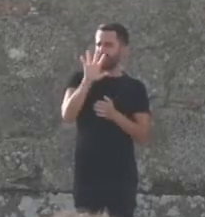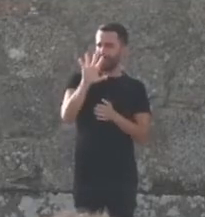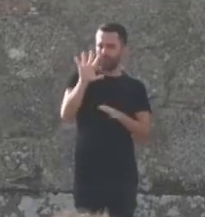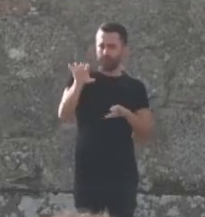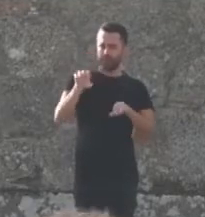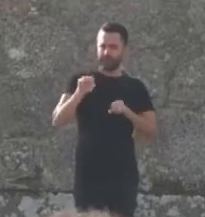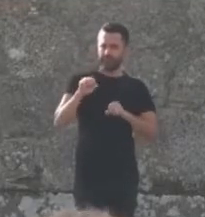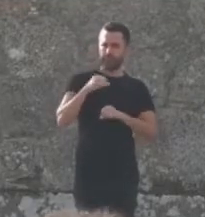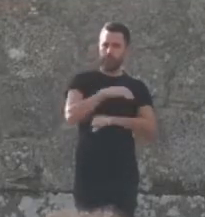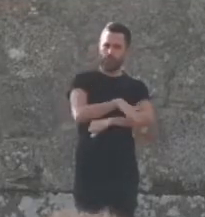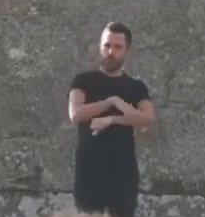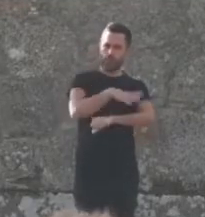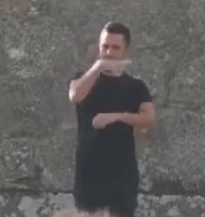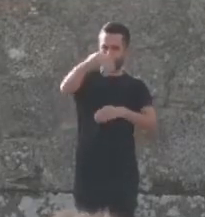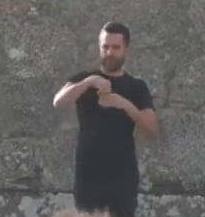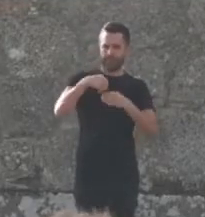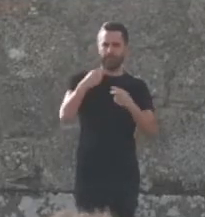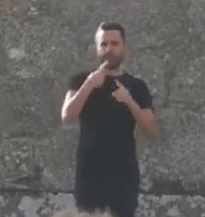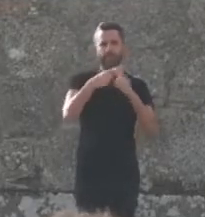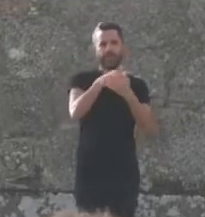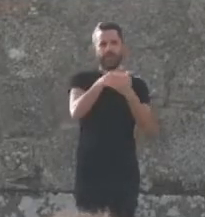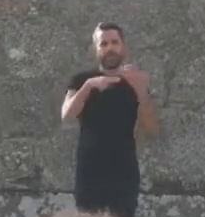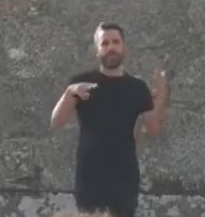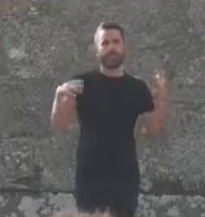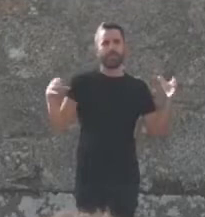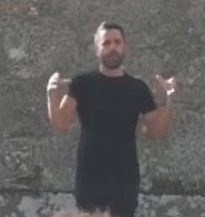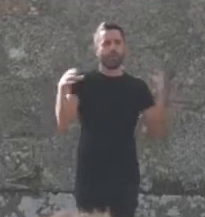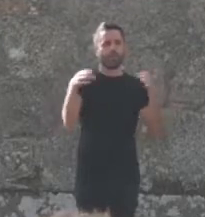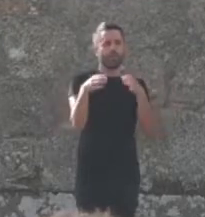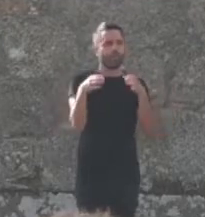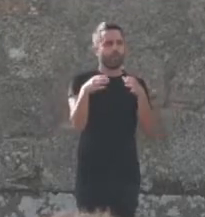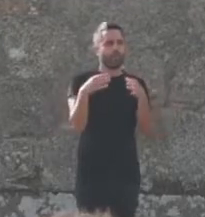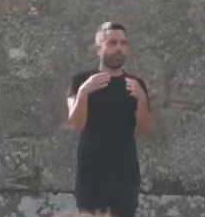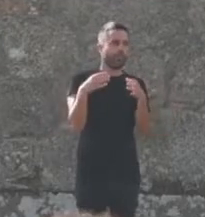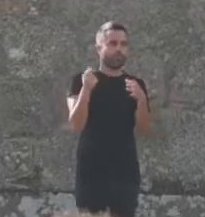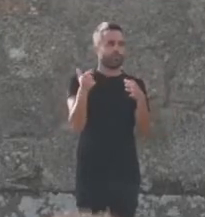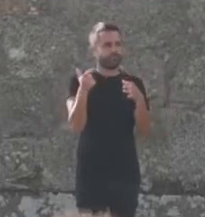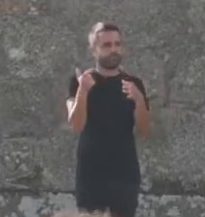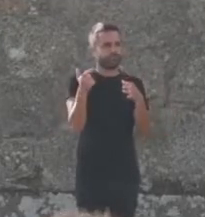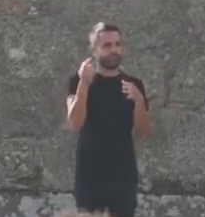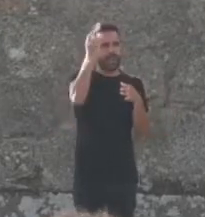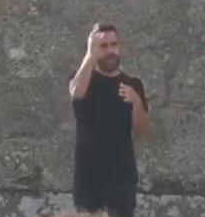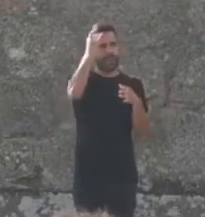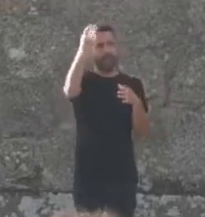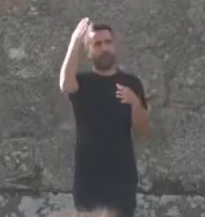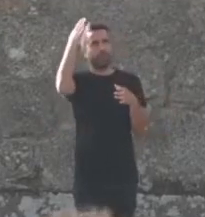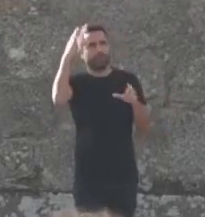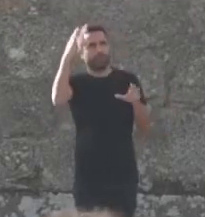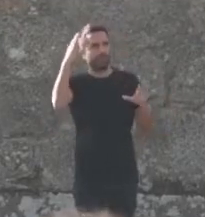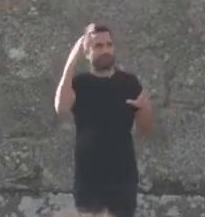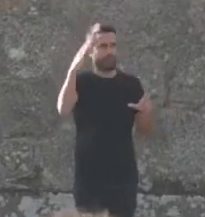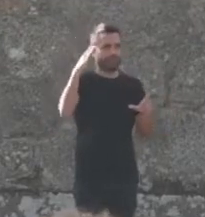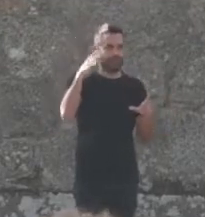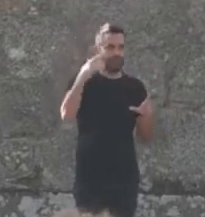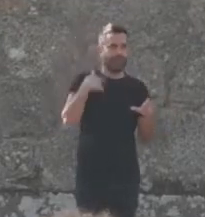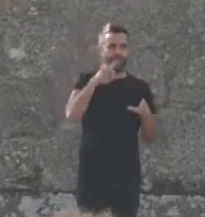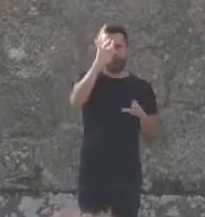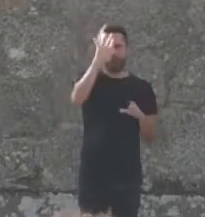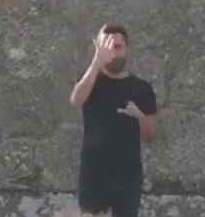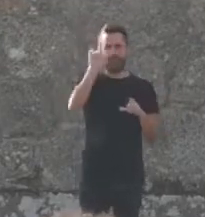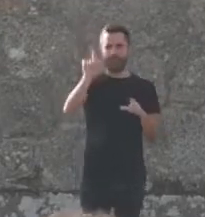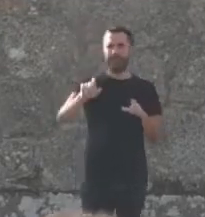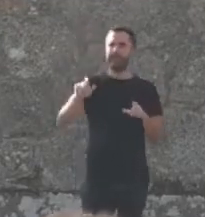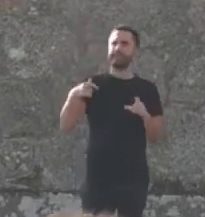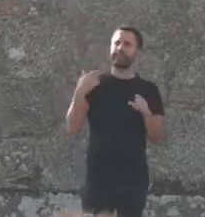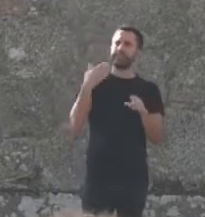grupo de, podíamos decir hoxe, de tolos ou de iluminados, iluminadas, plantificáronse diante do Pazo de Meirás, eran da